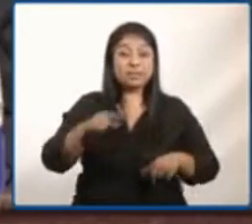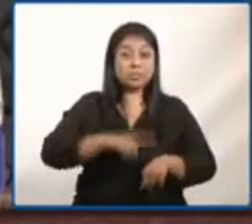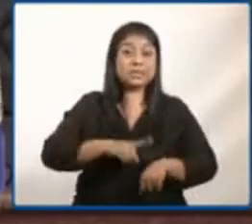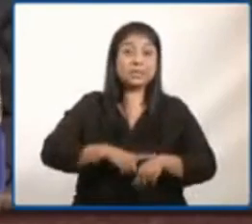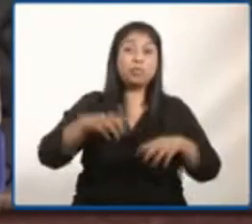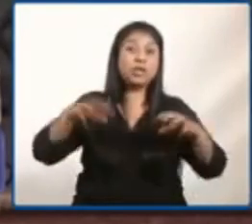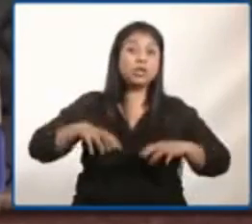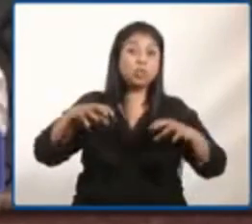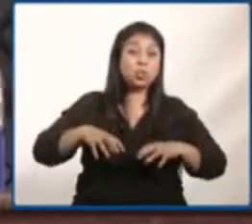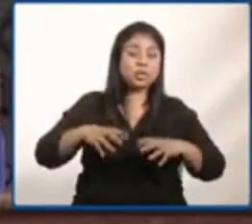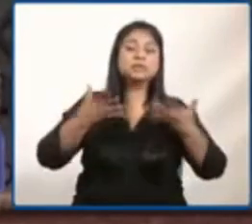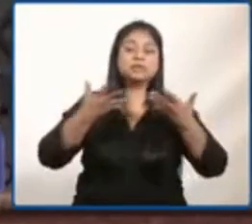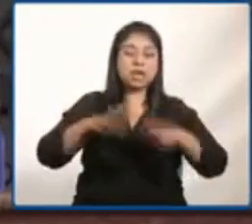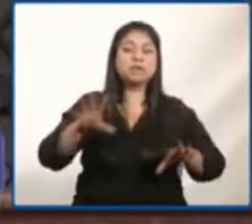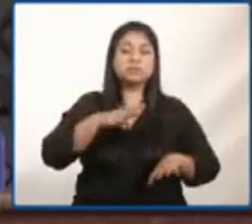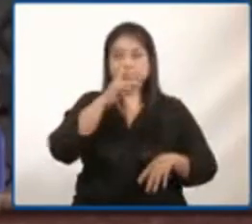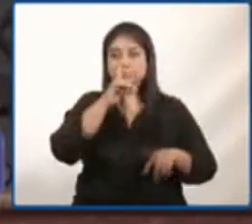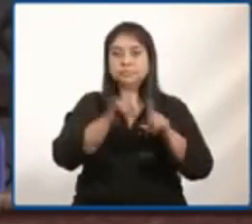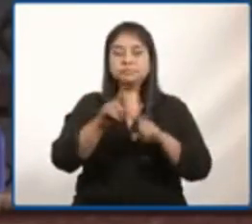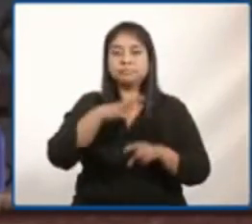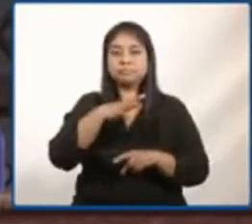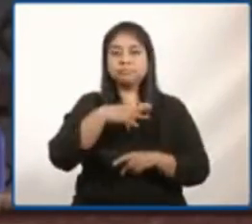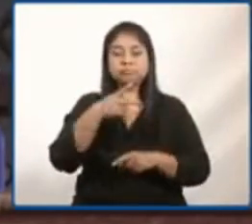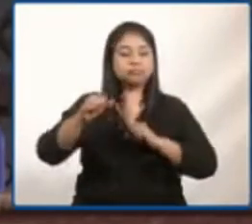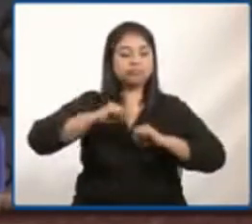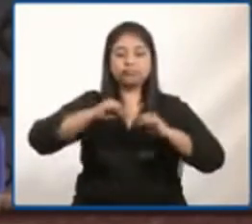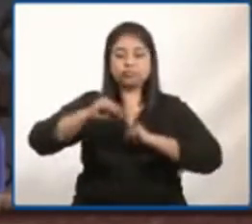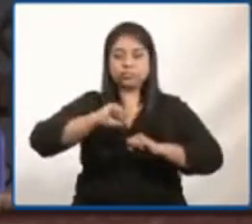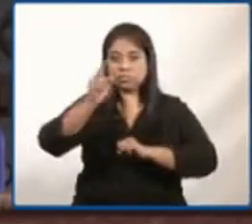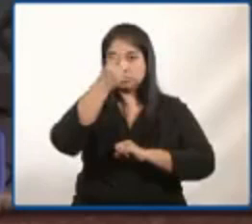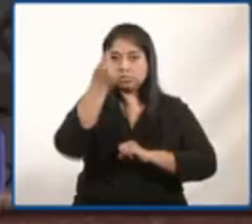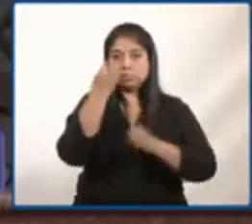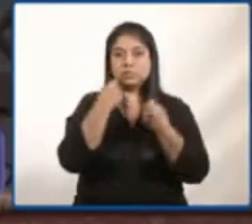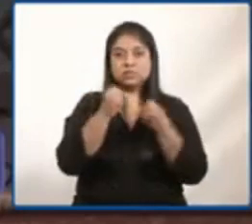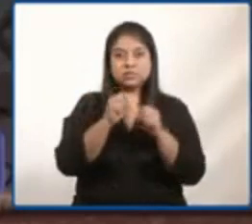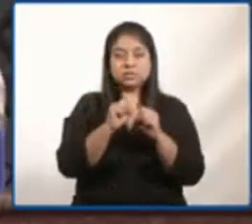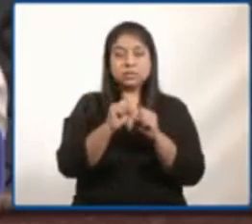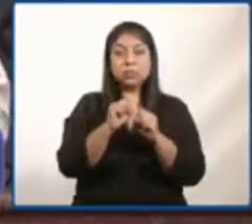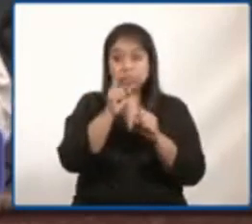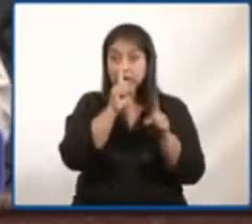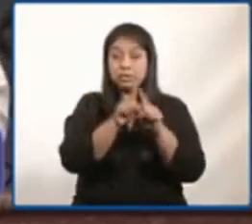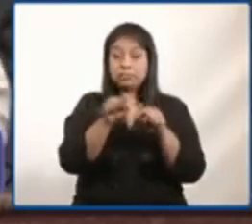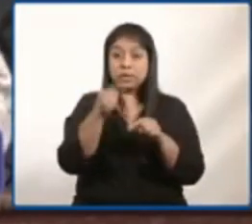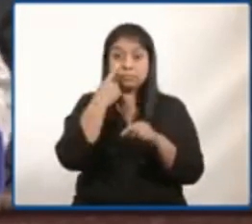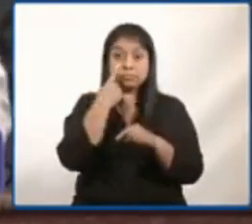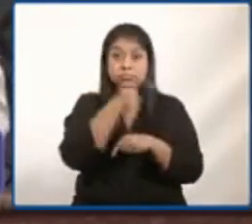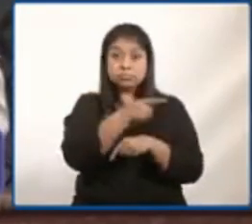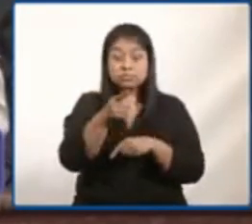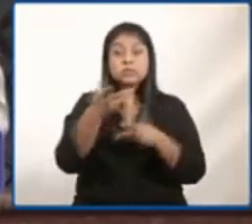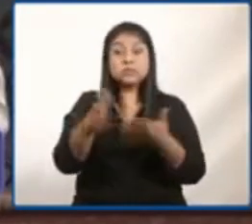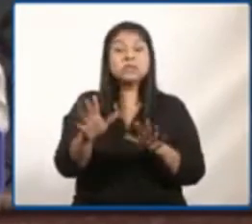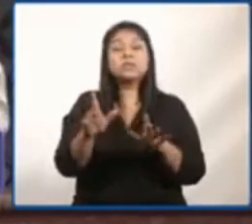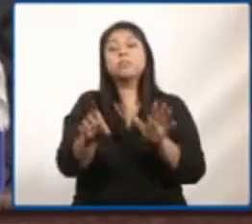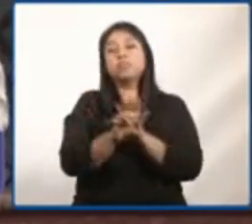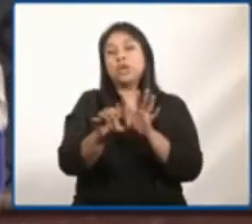lluvias, sí, ya hay un trabajo también que se está realizando, tomando en cuenta siempre las condiciones que se puedan tener. Por ejemplo,